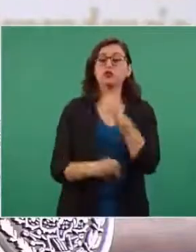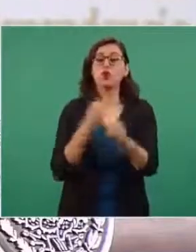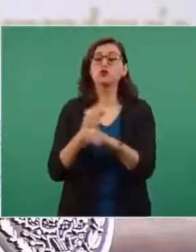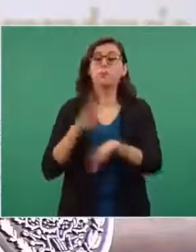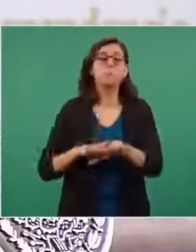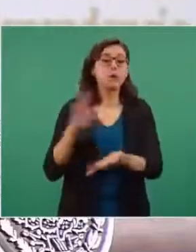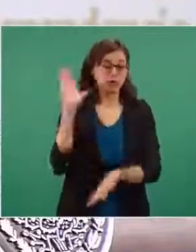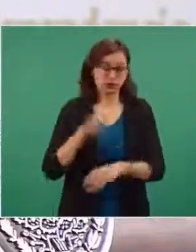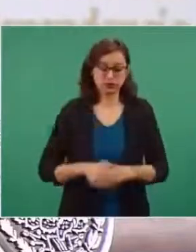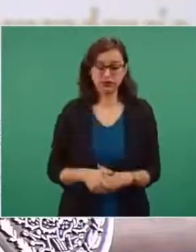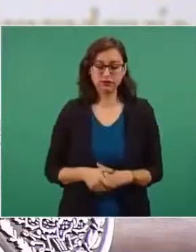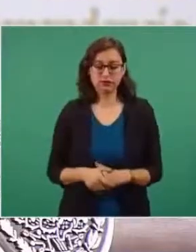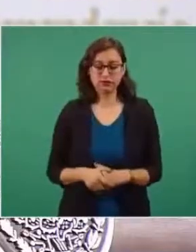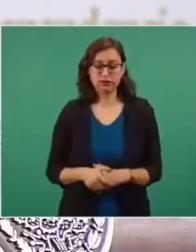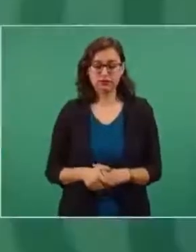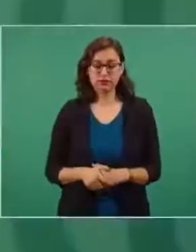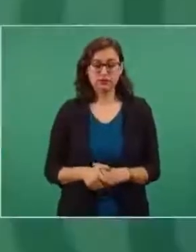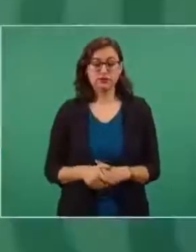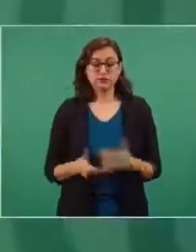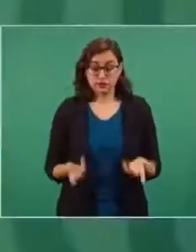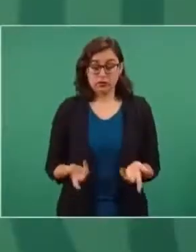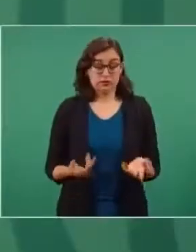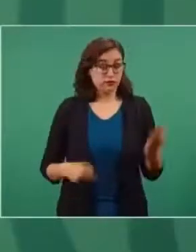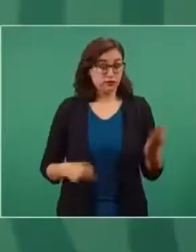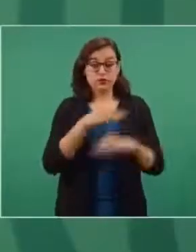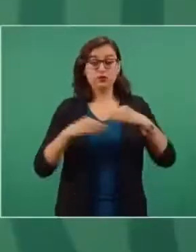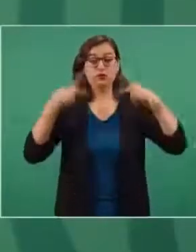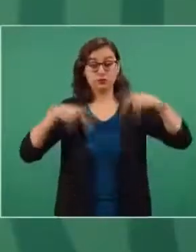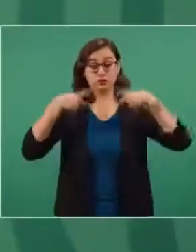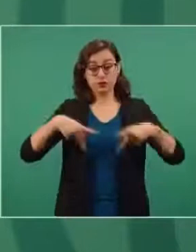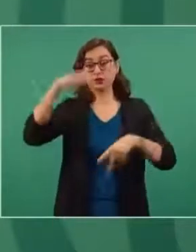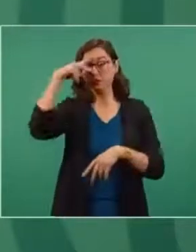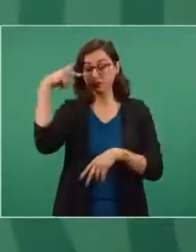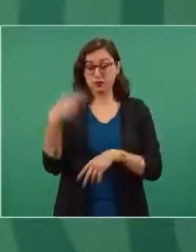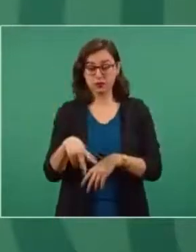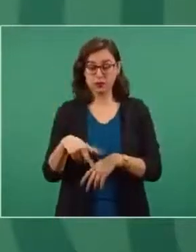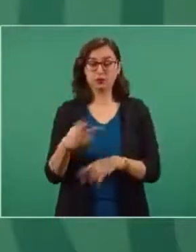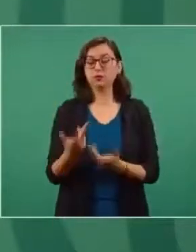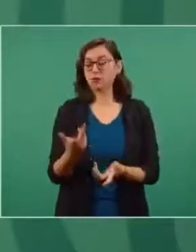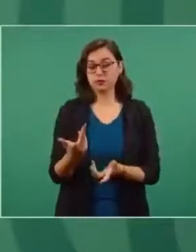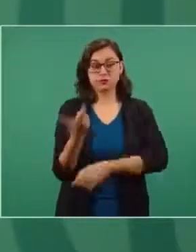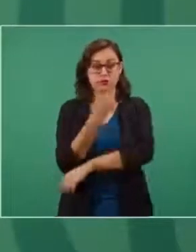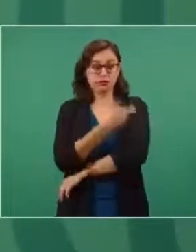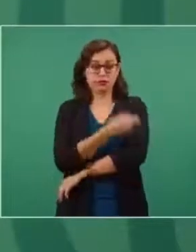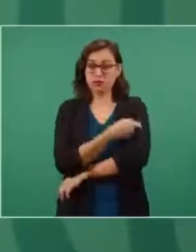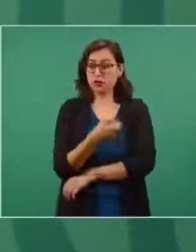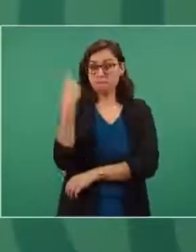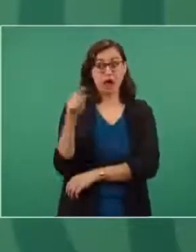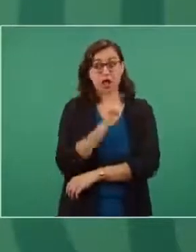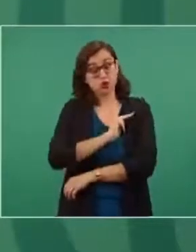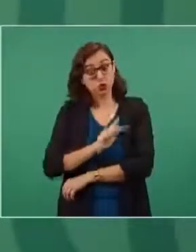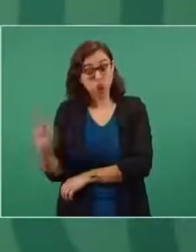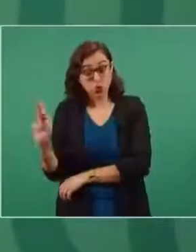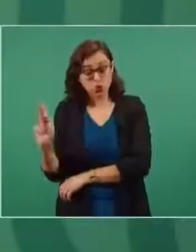Ahora. Es decir, todos los mexicanos es vacuna universal.